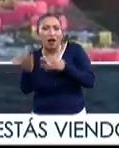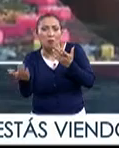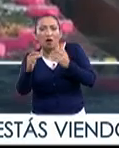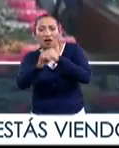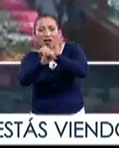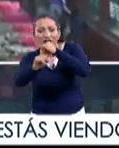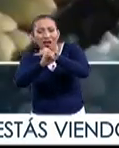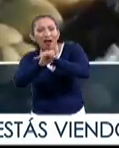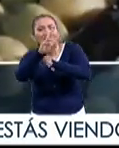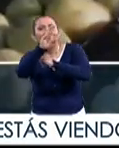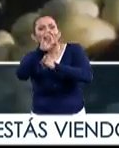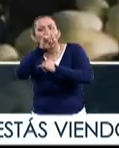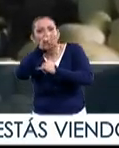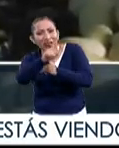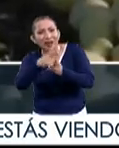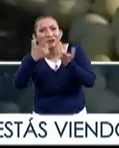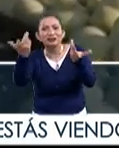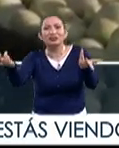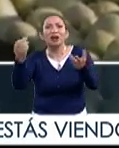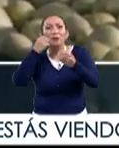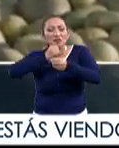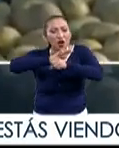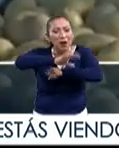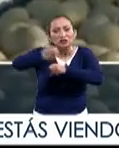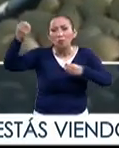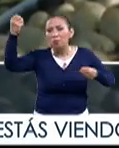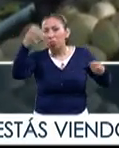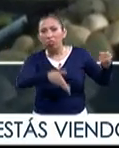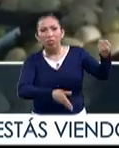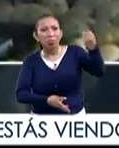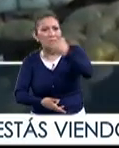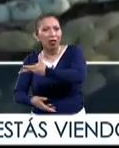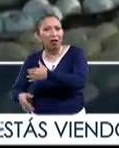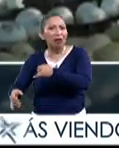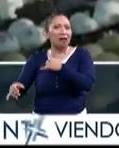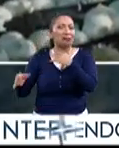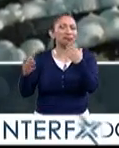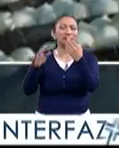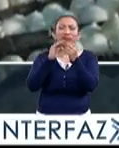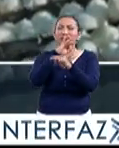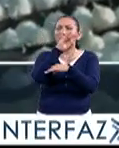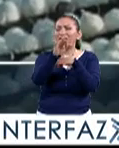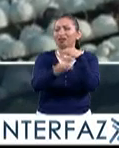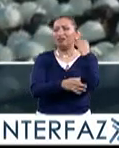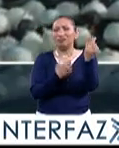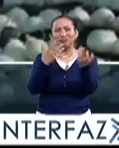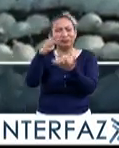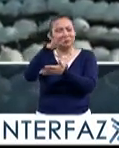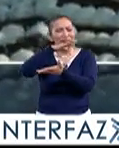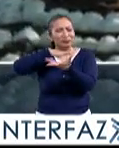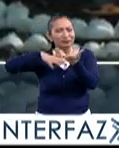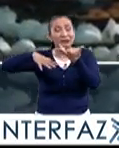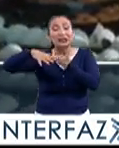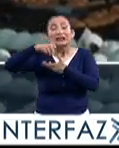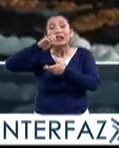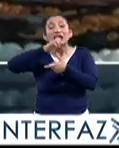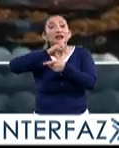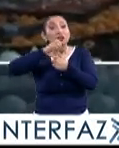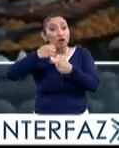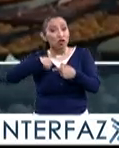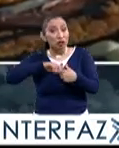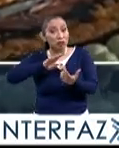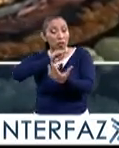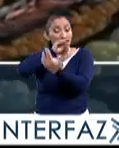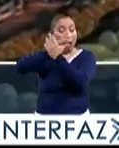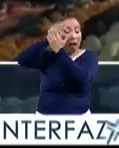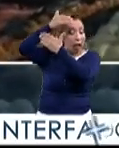redes sociales, la carretera de la información, el internet, etcétera. Entonces, no podemos